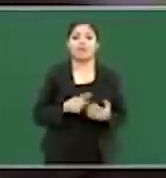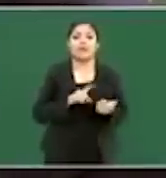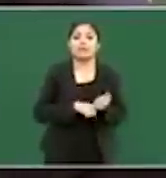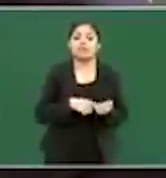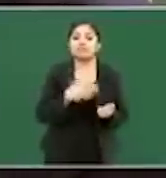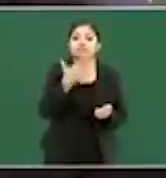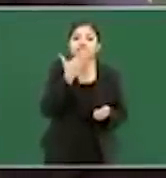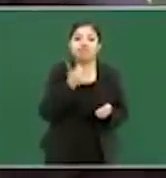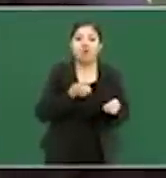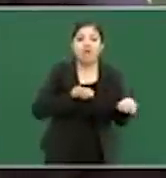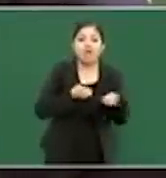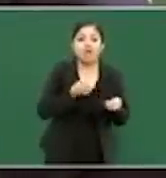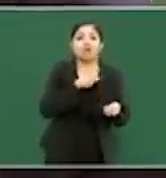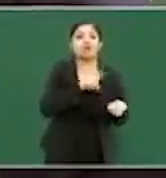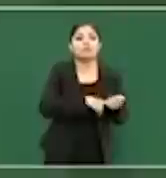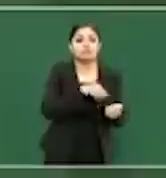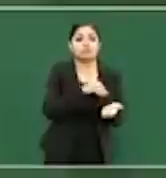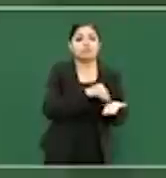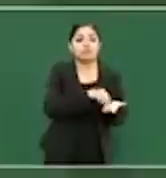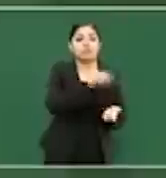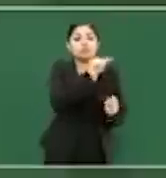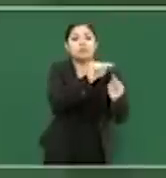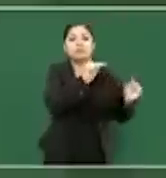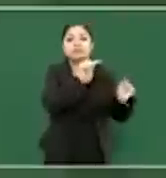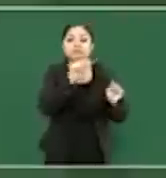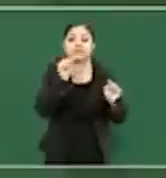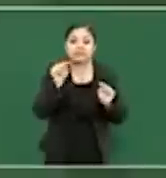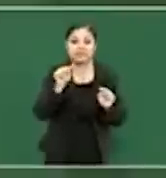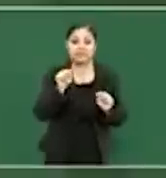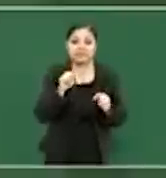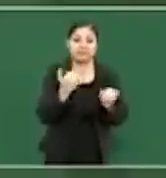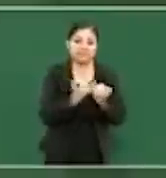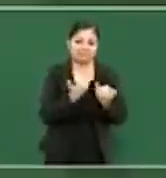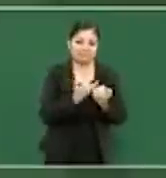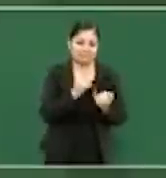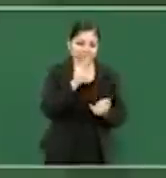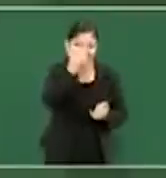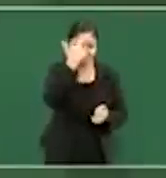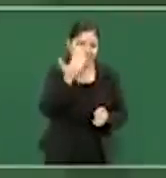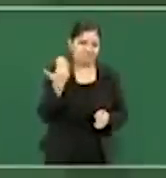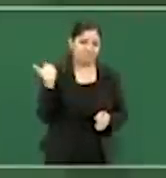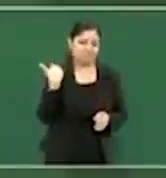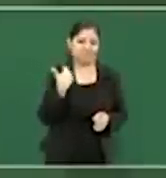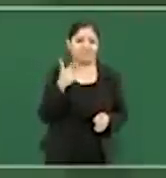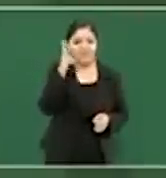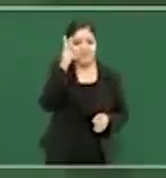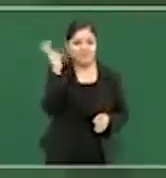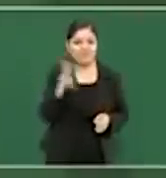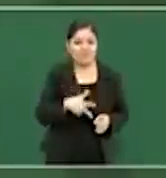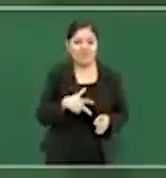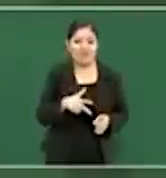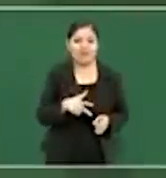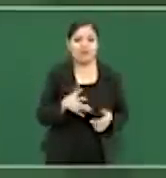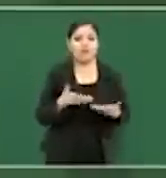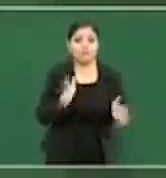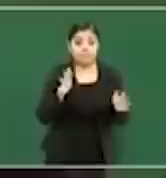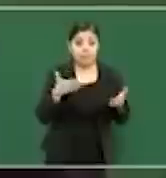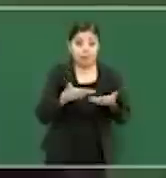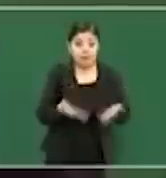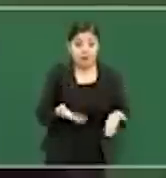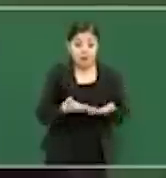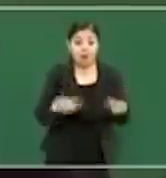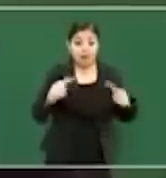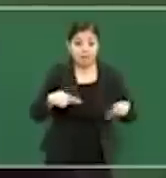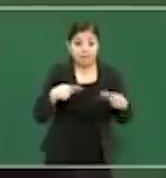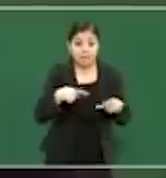descontrol en tomas clandestinas, así como el caso lamentable de Hidalgo, pero ya la gente ya no se acerca, ya